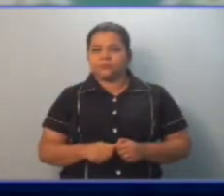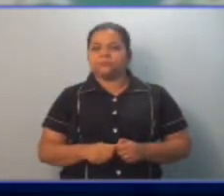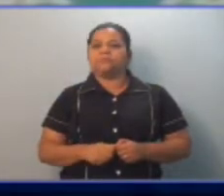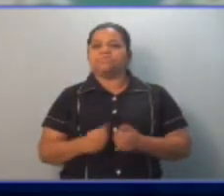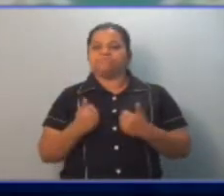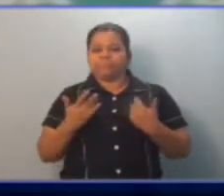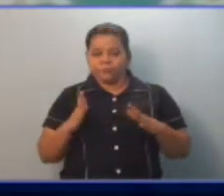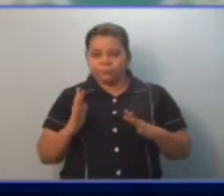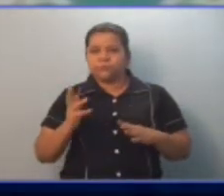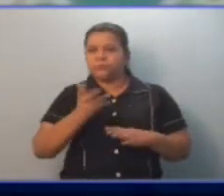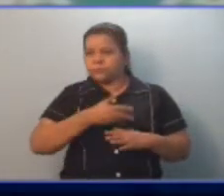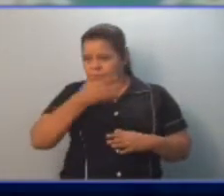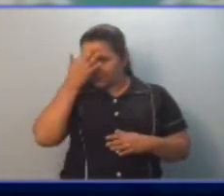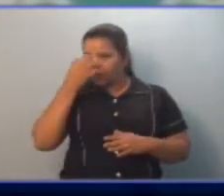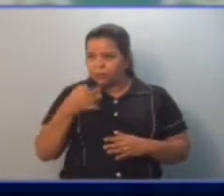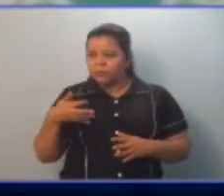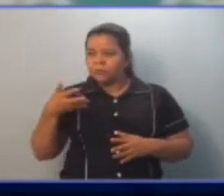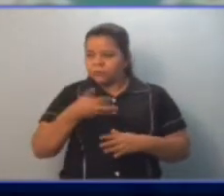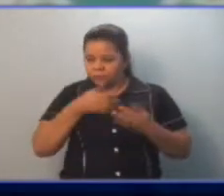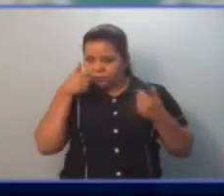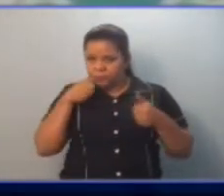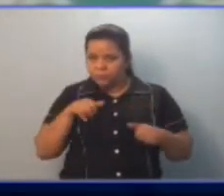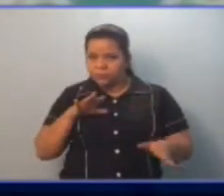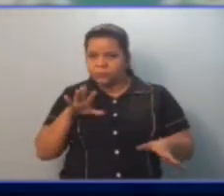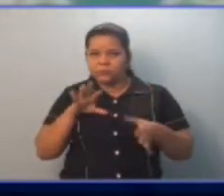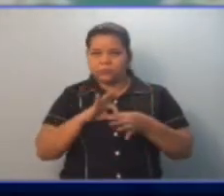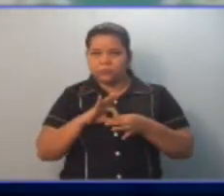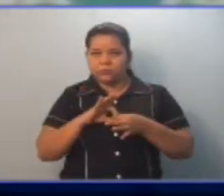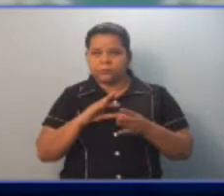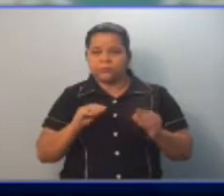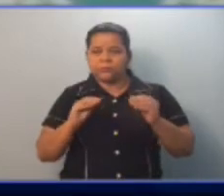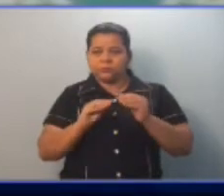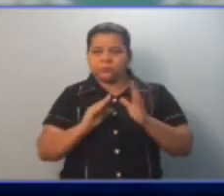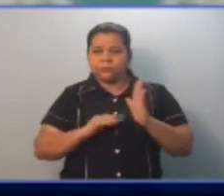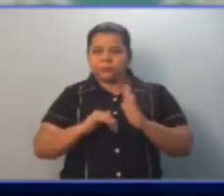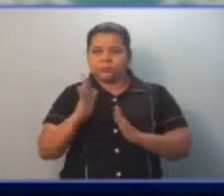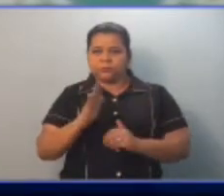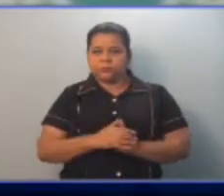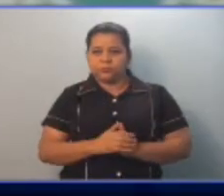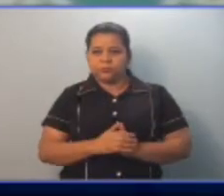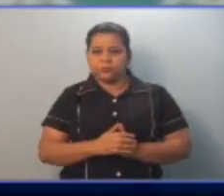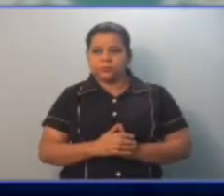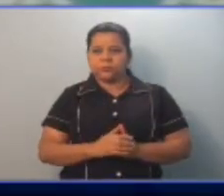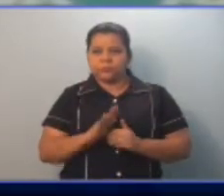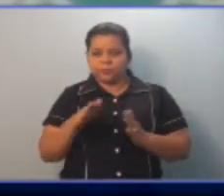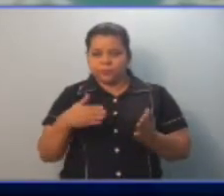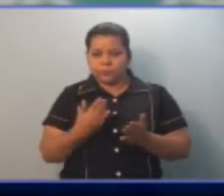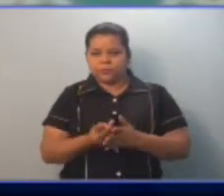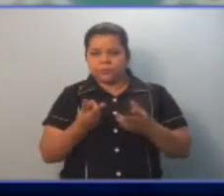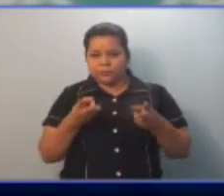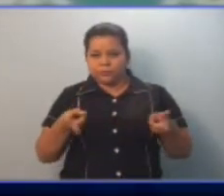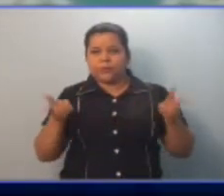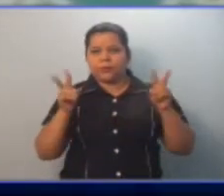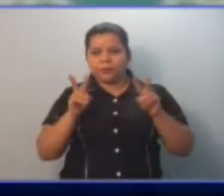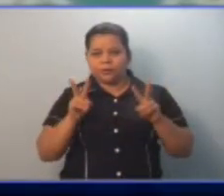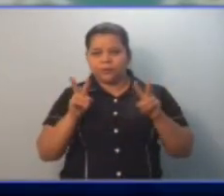Lejos de decir si estoy de acuerdo o no estoy de acuerdo, yo creo que hay que hacer un análisis exhaustivo,